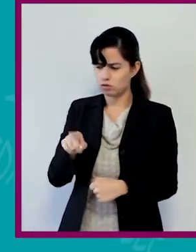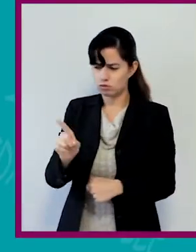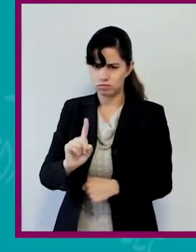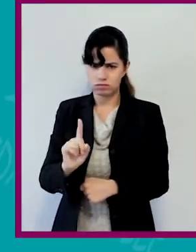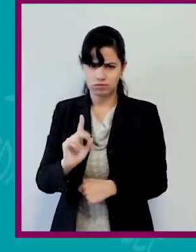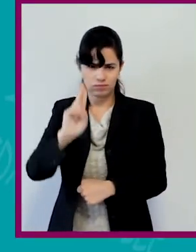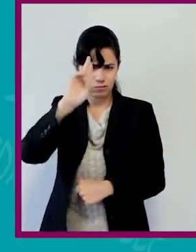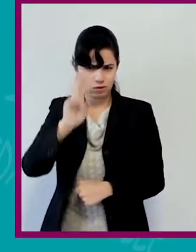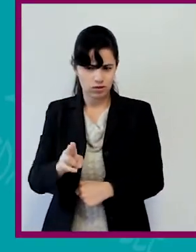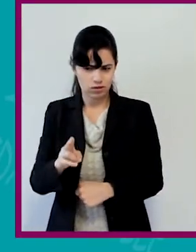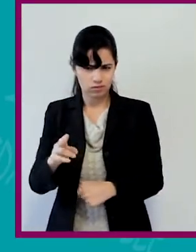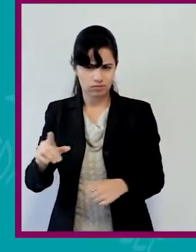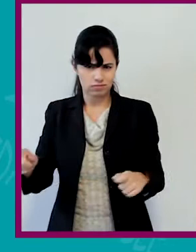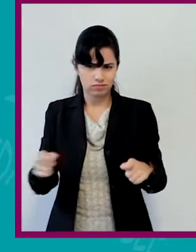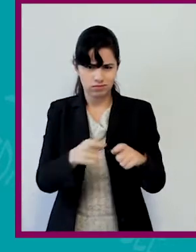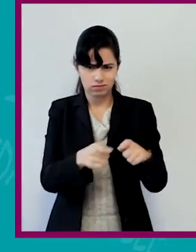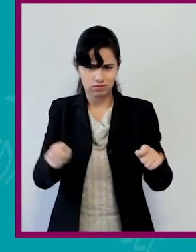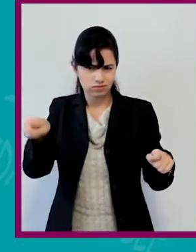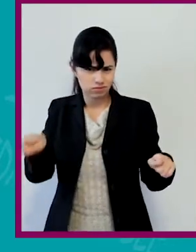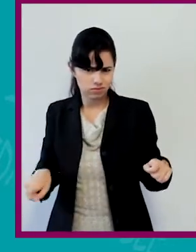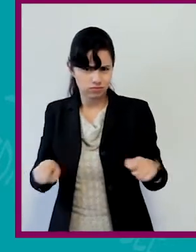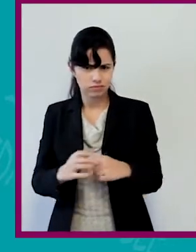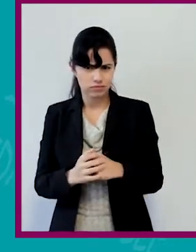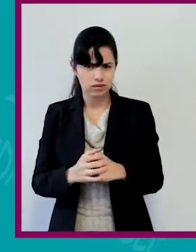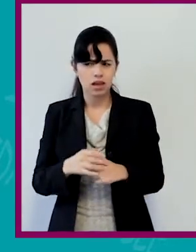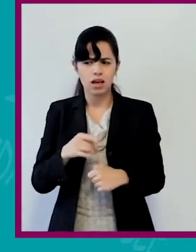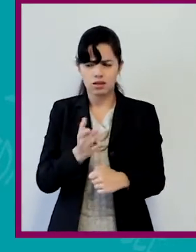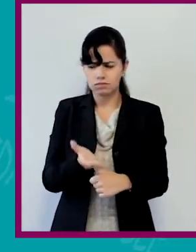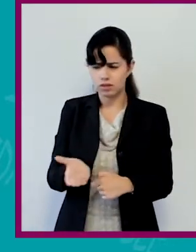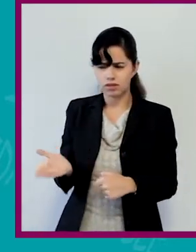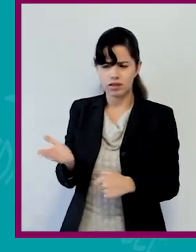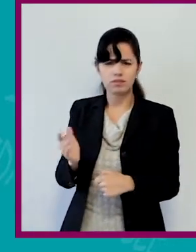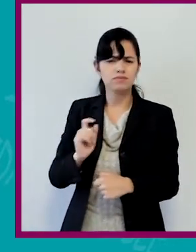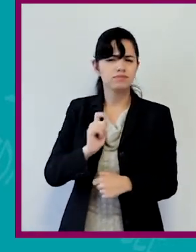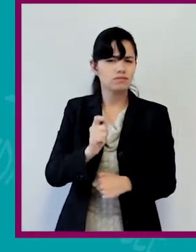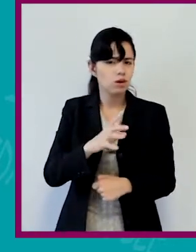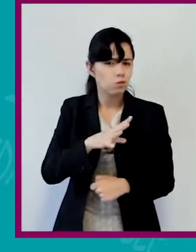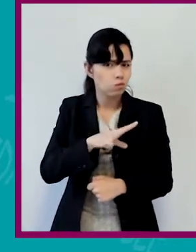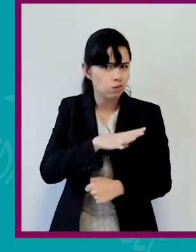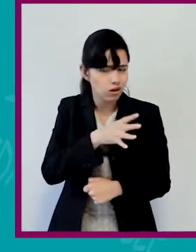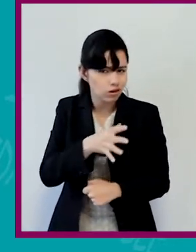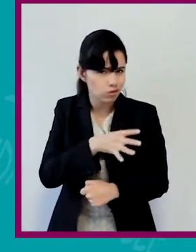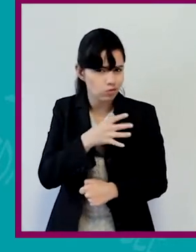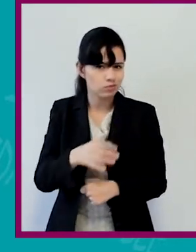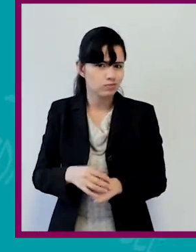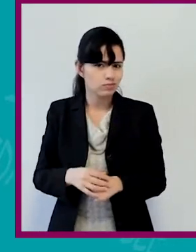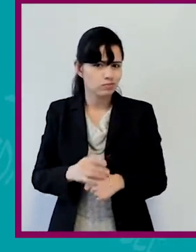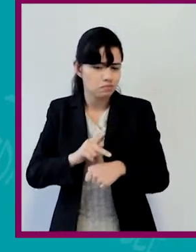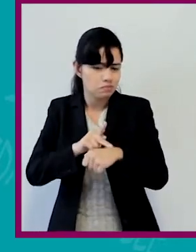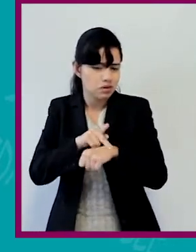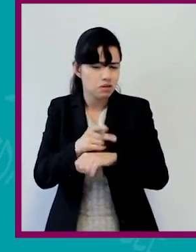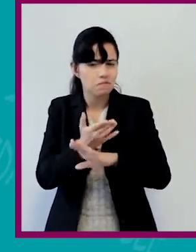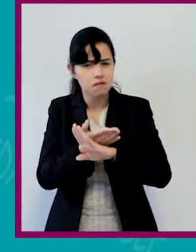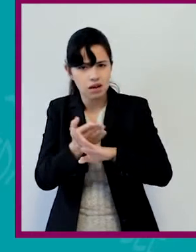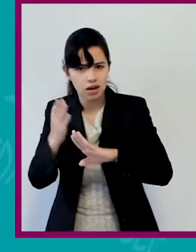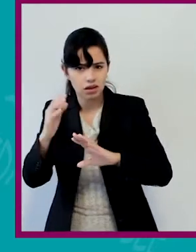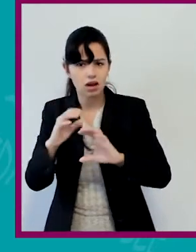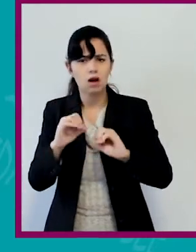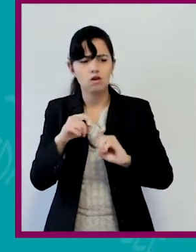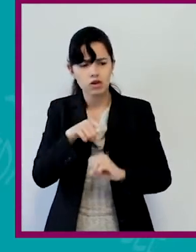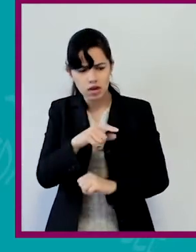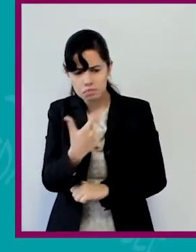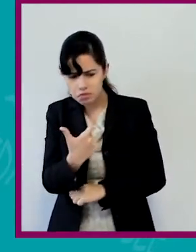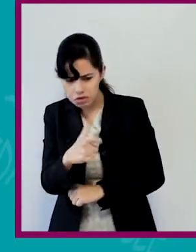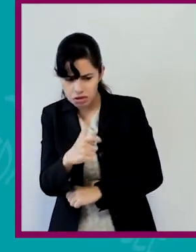las personas de tez blanca o que aparentemente tienen capacidad de consumo, que son ricas,